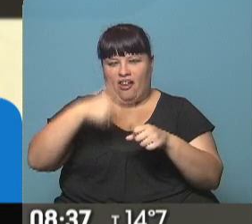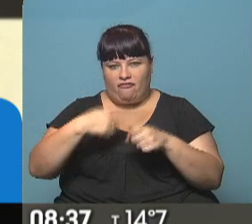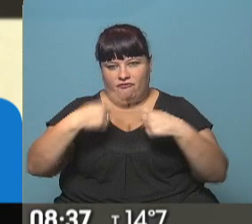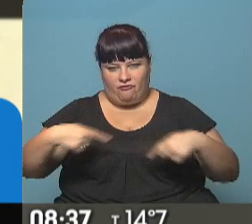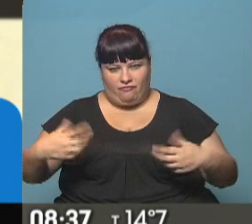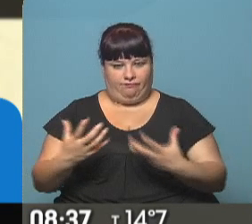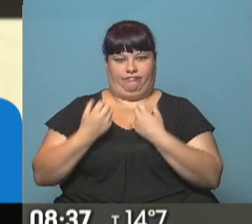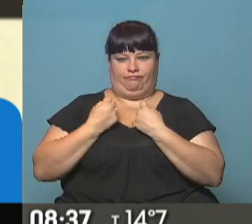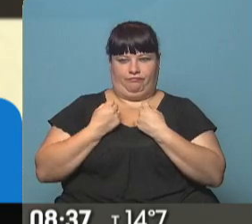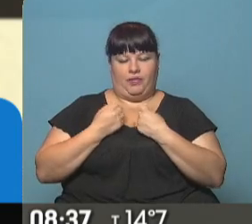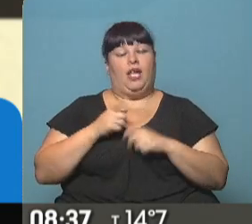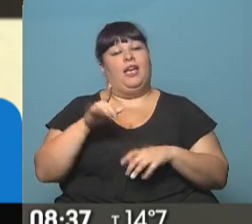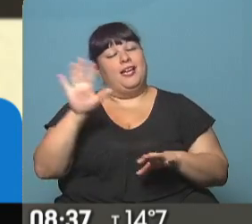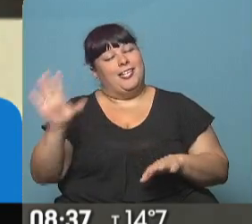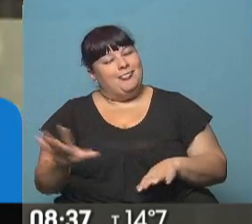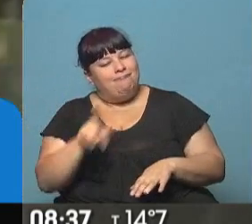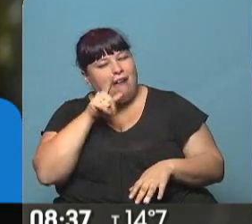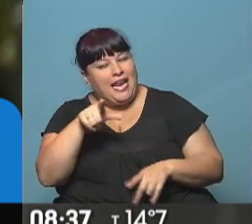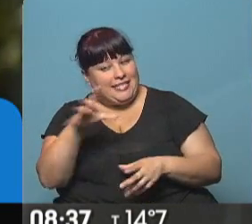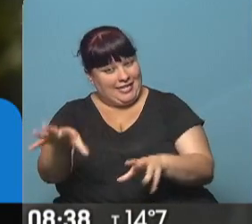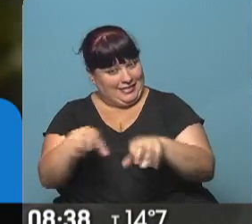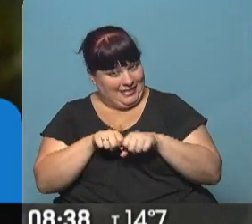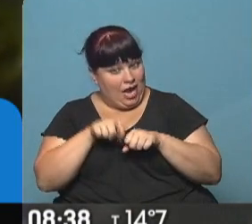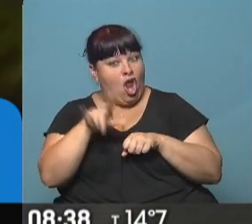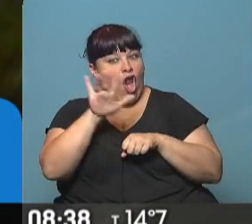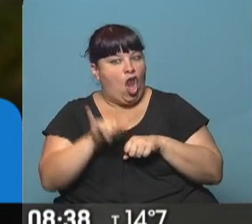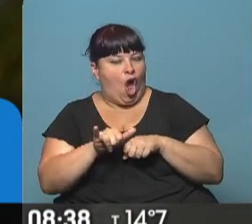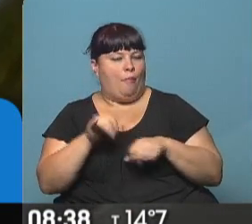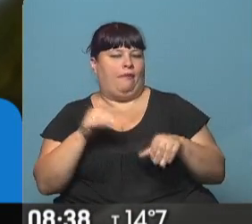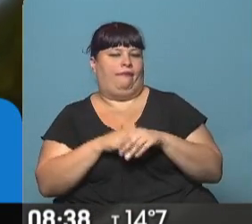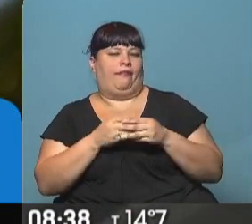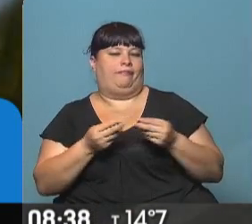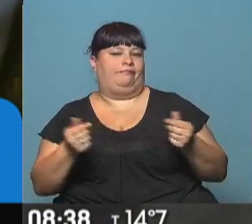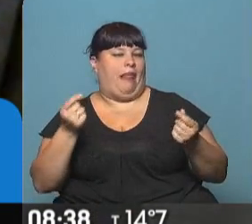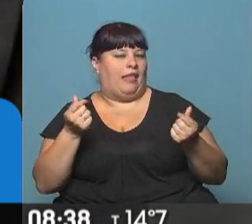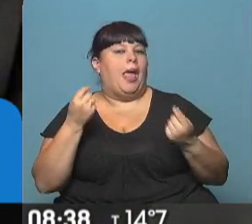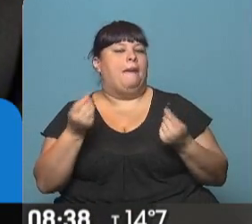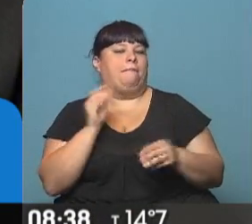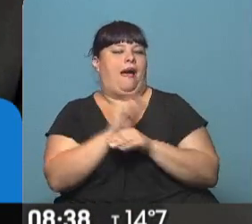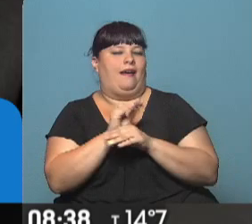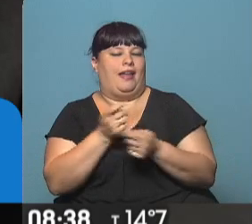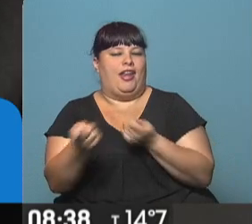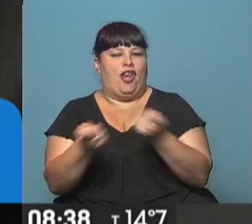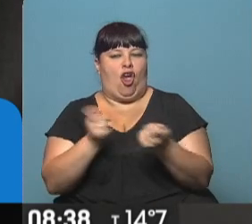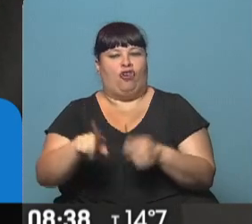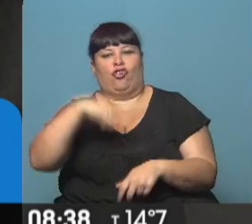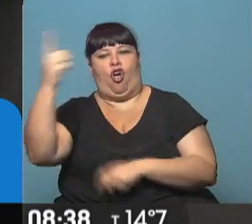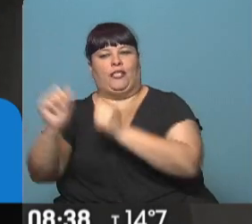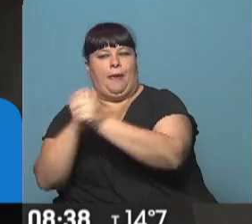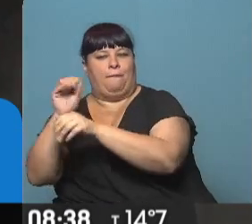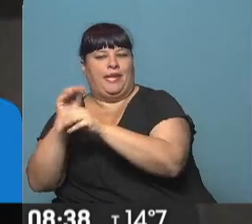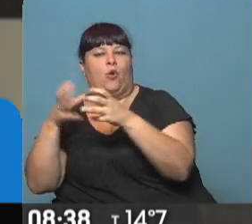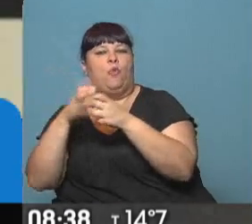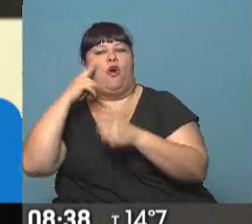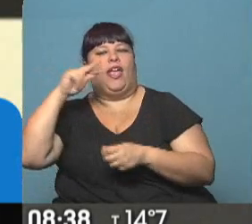los combustibles. Se sospecha que con esa retención López se hizo de fondos líquidos para financiar operaciones de otras empresas del